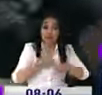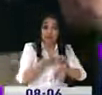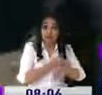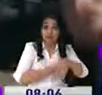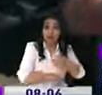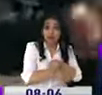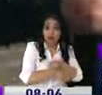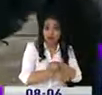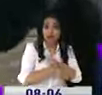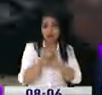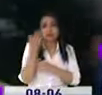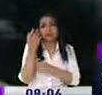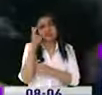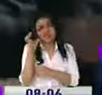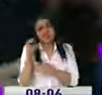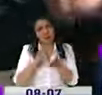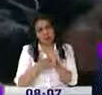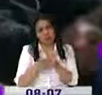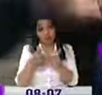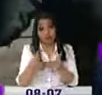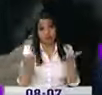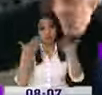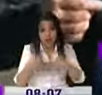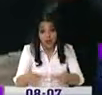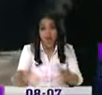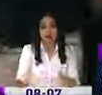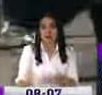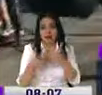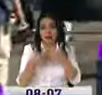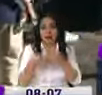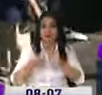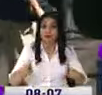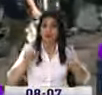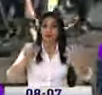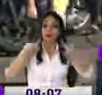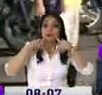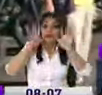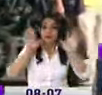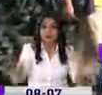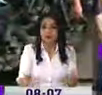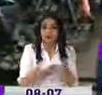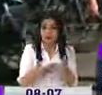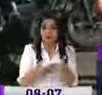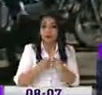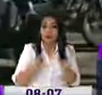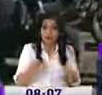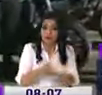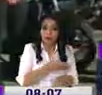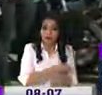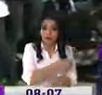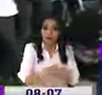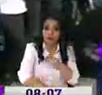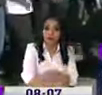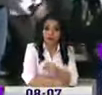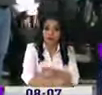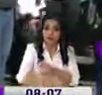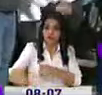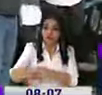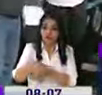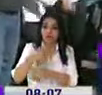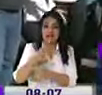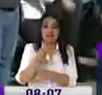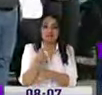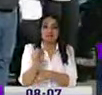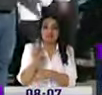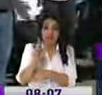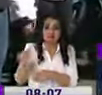15 minutos a la finalización, es decir, las 6 de diciembre a la altura al norte, a la altura de la Gaspar de Berruel, y al sur a la altura de la